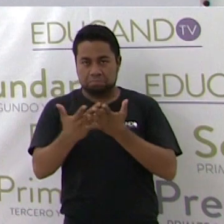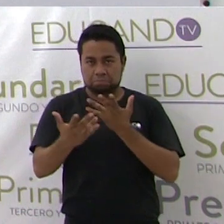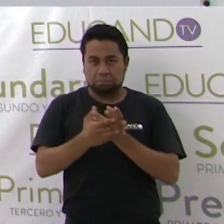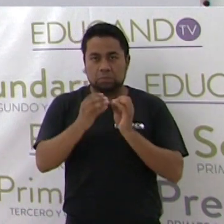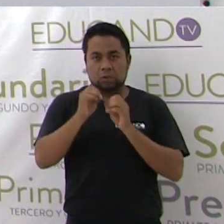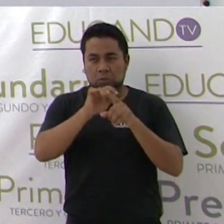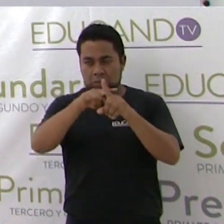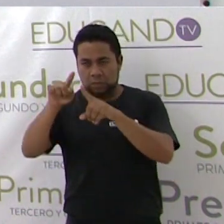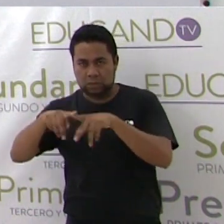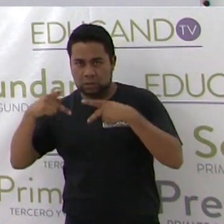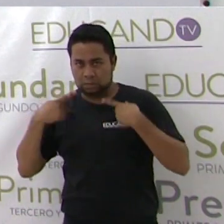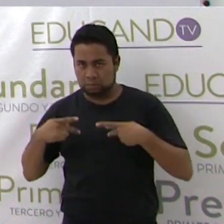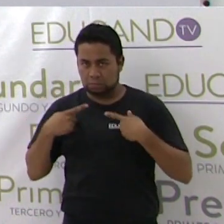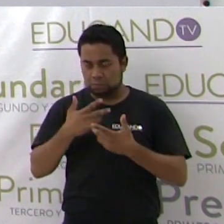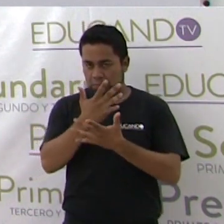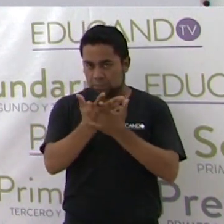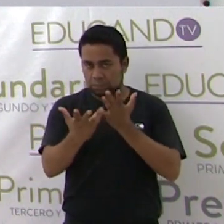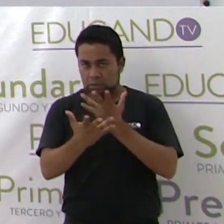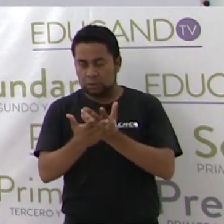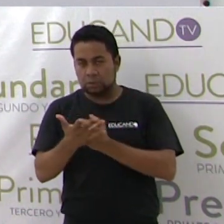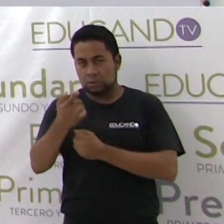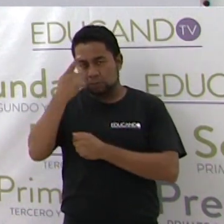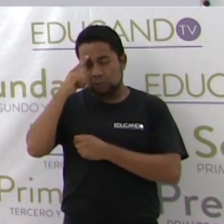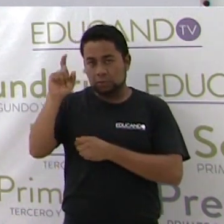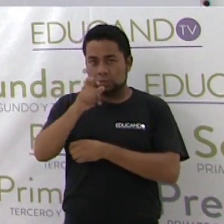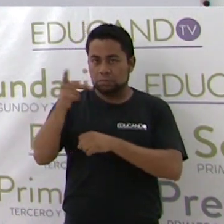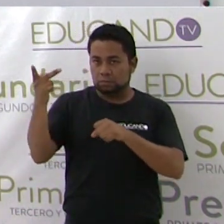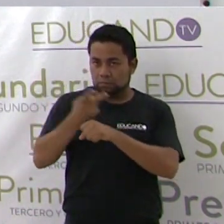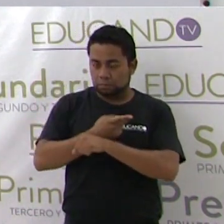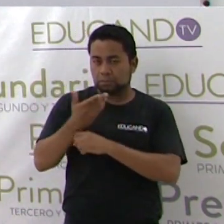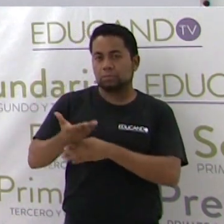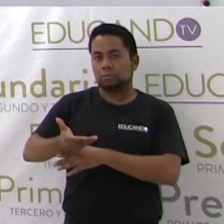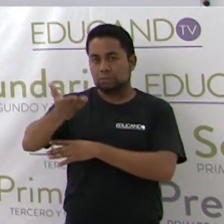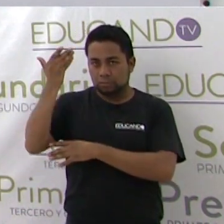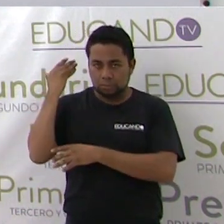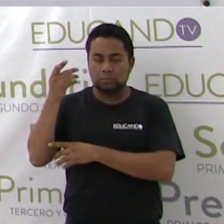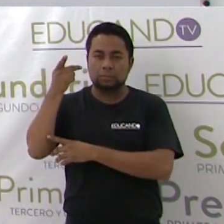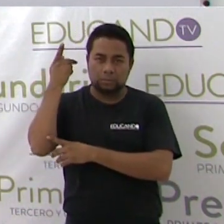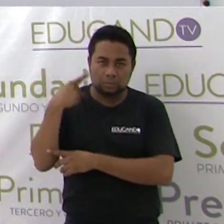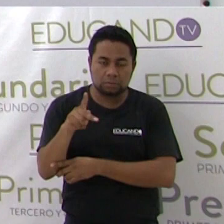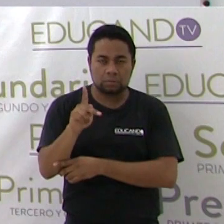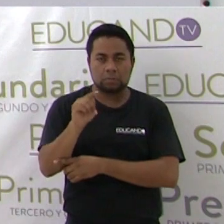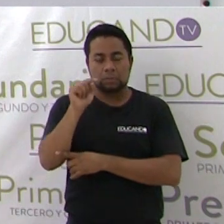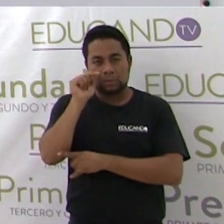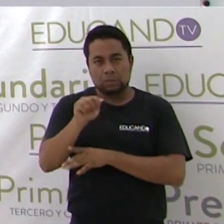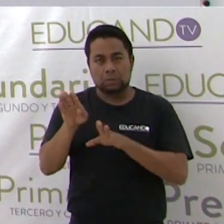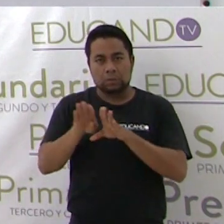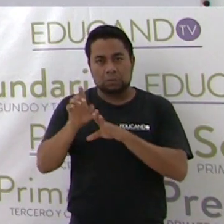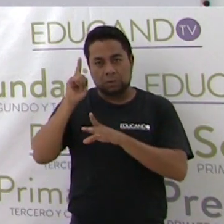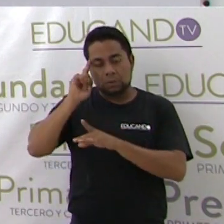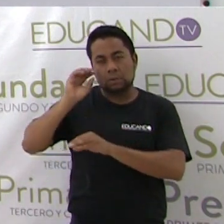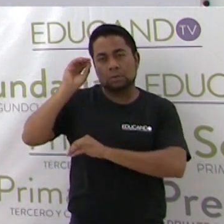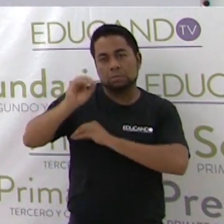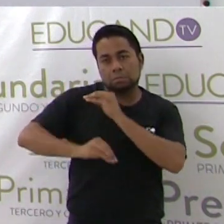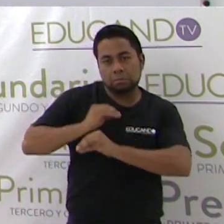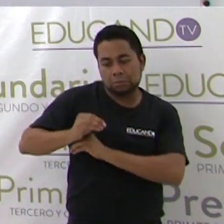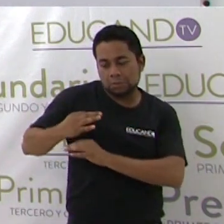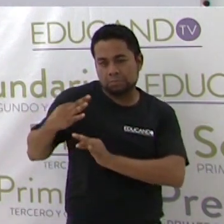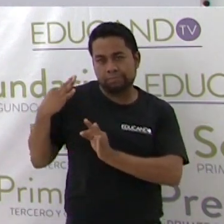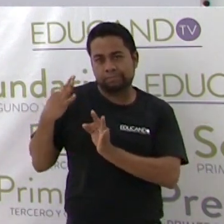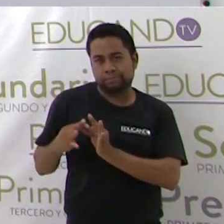otras personas hicieron en el pasado, pero que se consideran